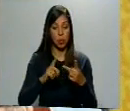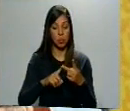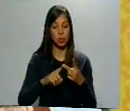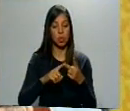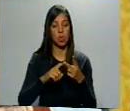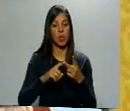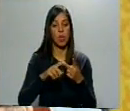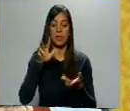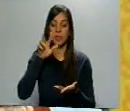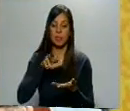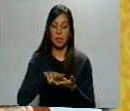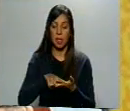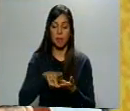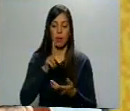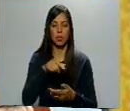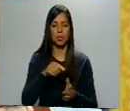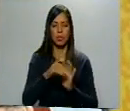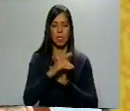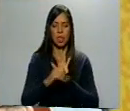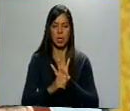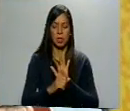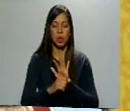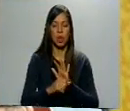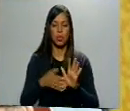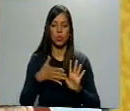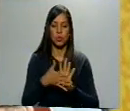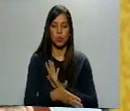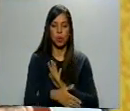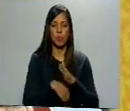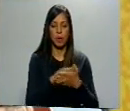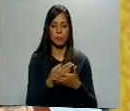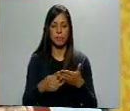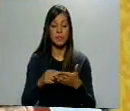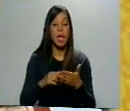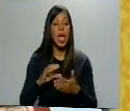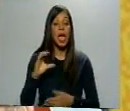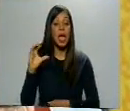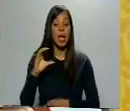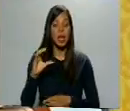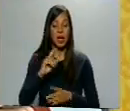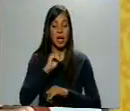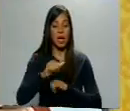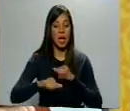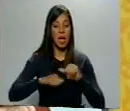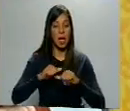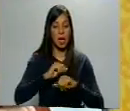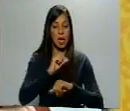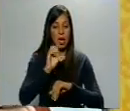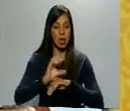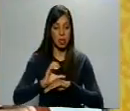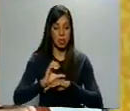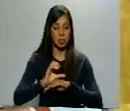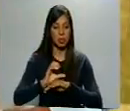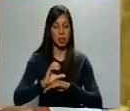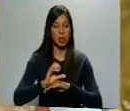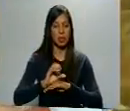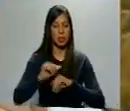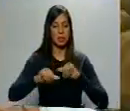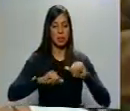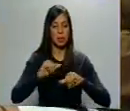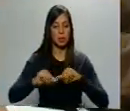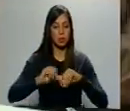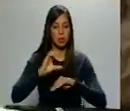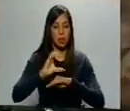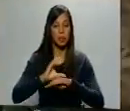la supresión y liquidación del área metropolitana de Caracas y distrito